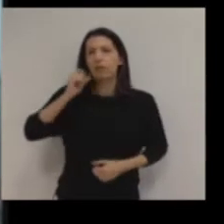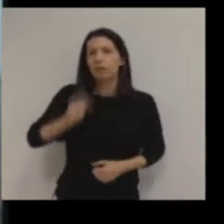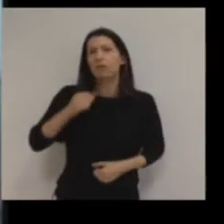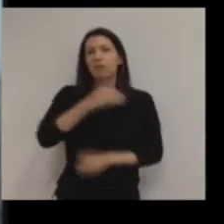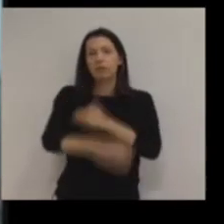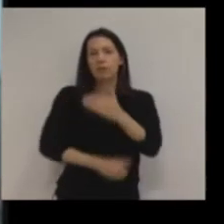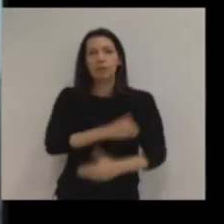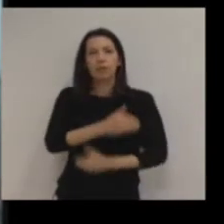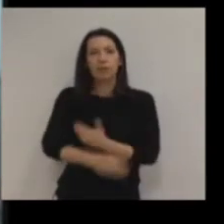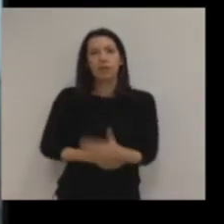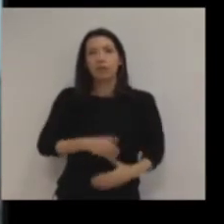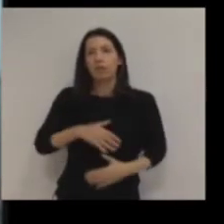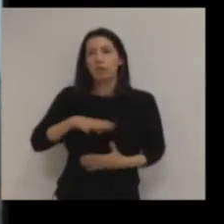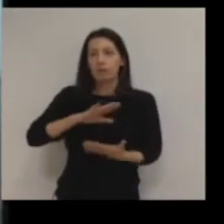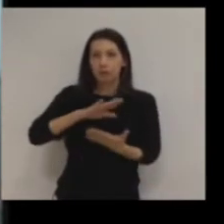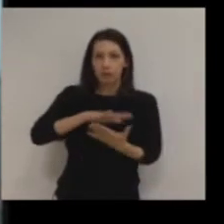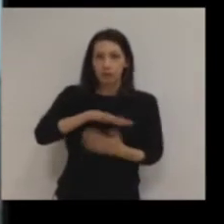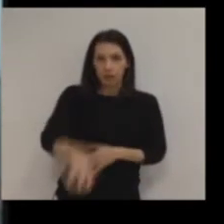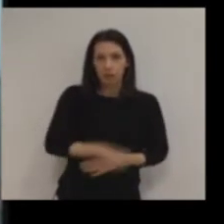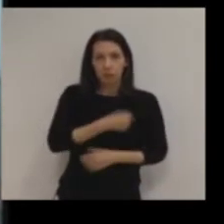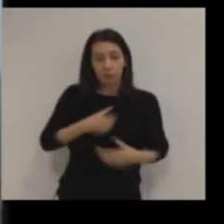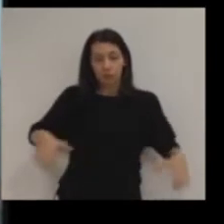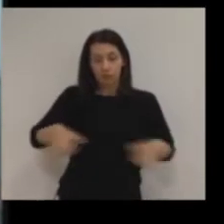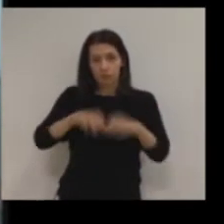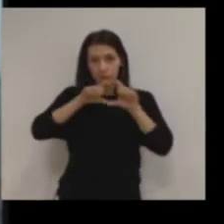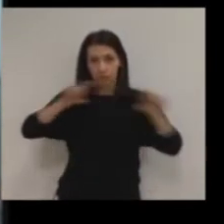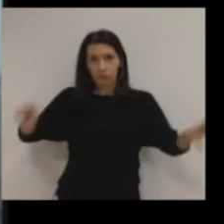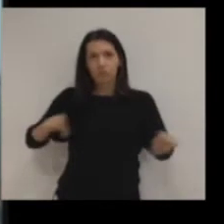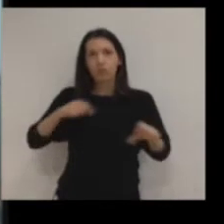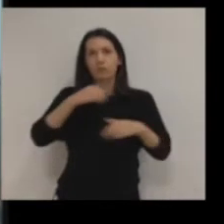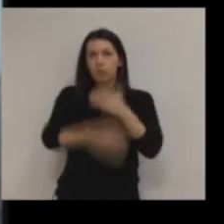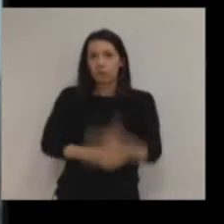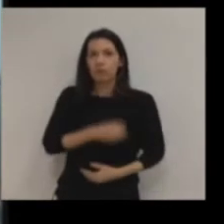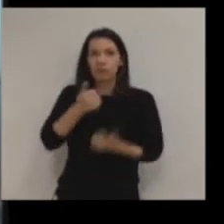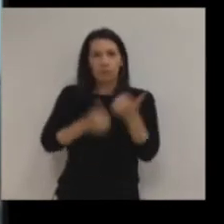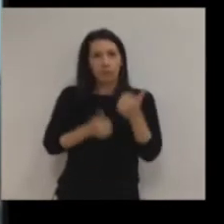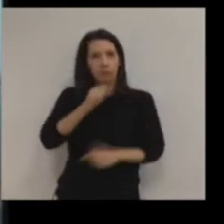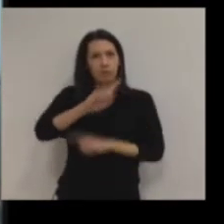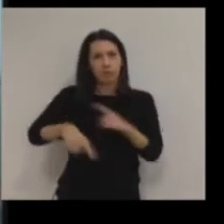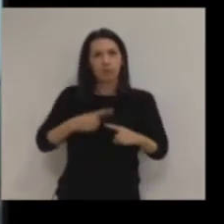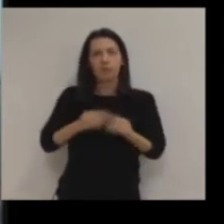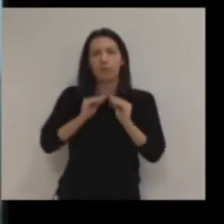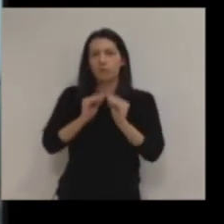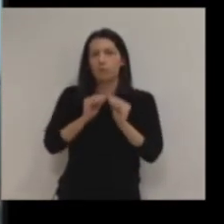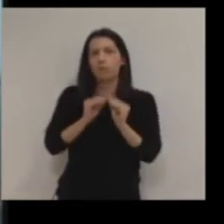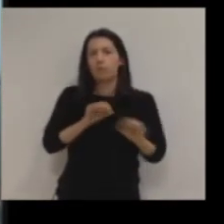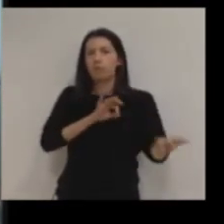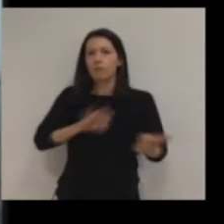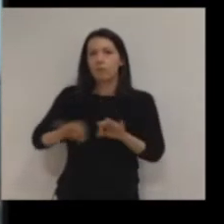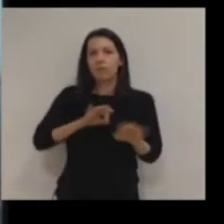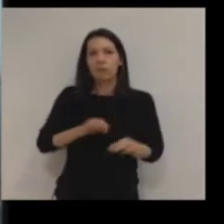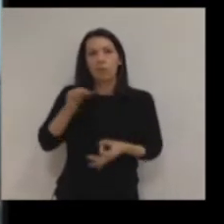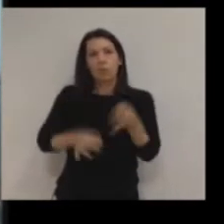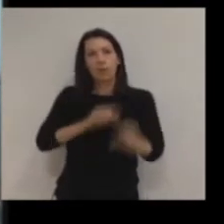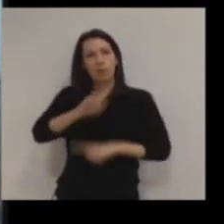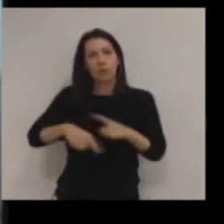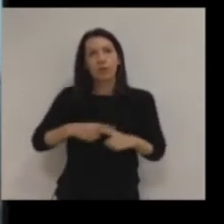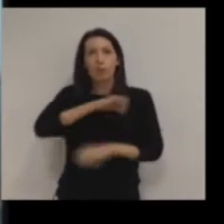de adquisición y concentración de grupos empresariales, procesos concursales y planificación jurídica y organización